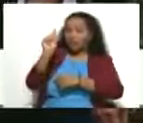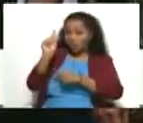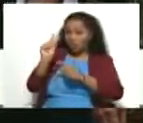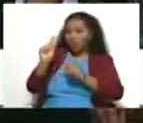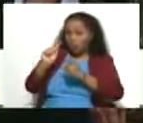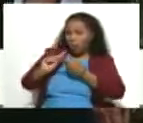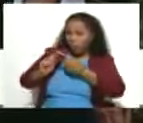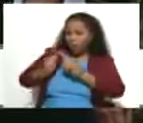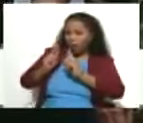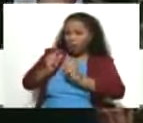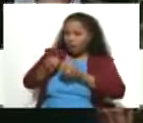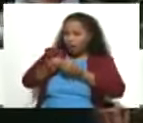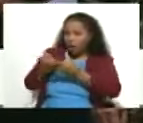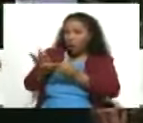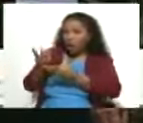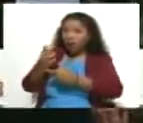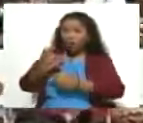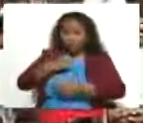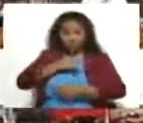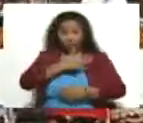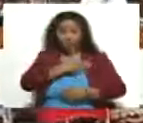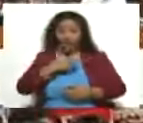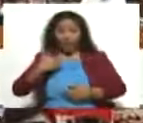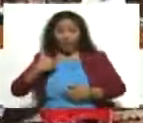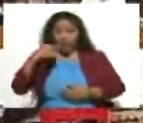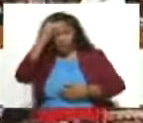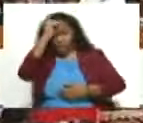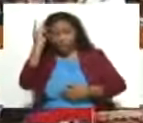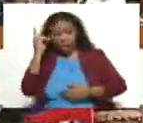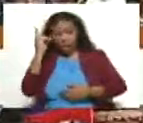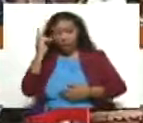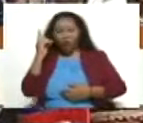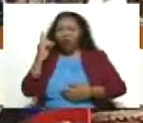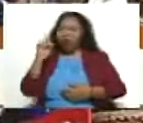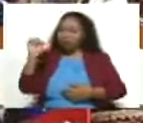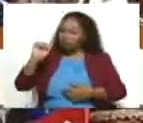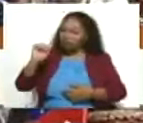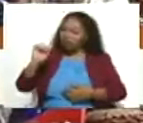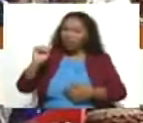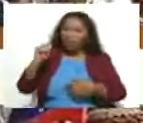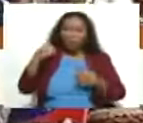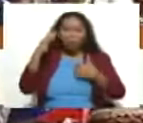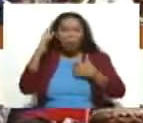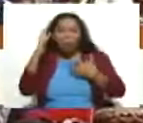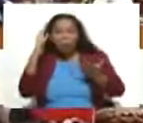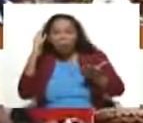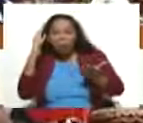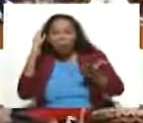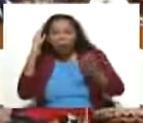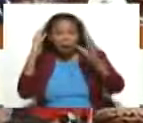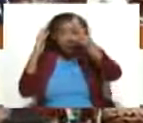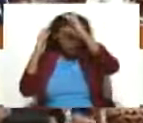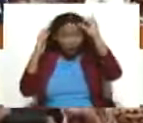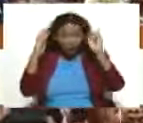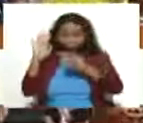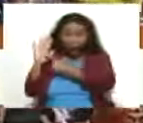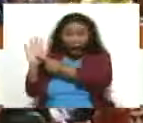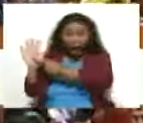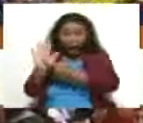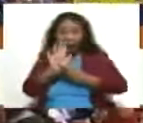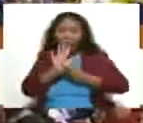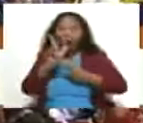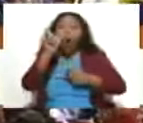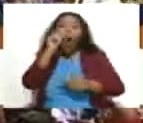¿Verdad que nosotros queremos a Diosdado? No lo escuché. ¿Verdad que Diosdado es ejemplo de hombre